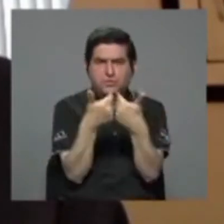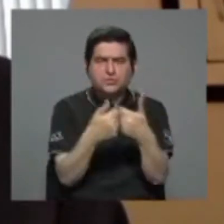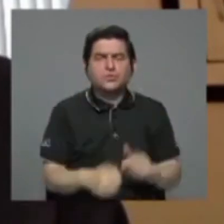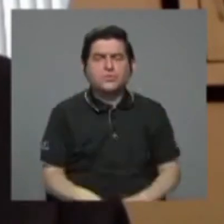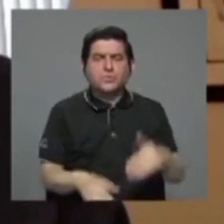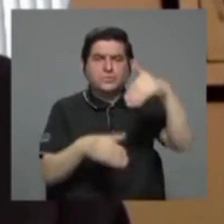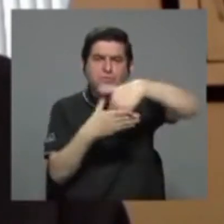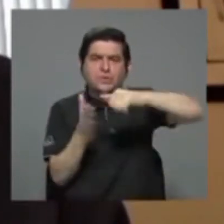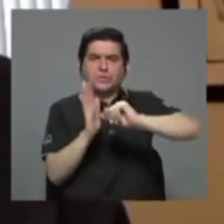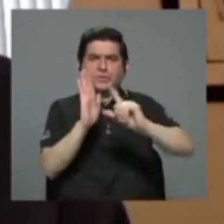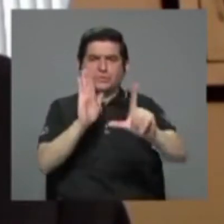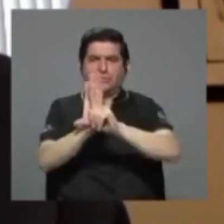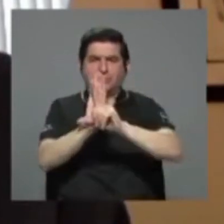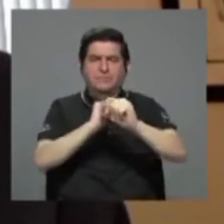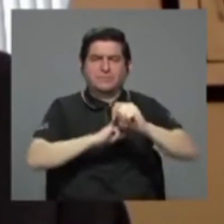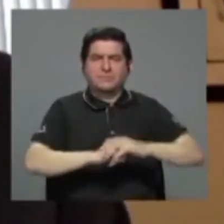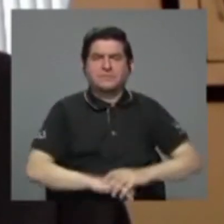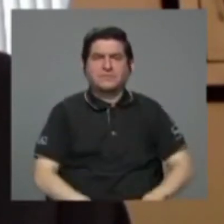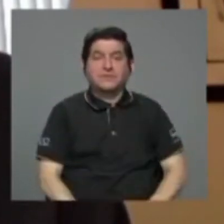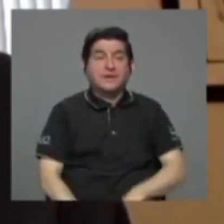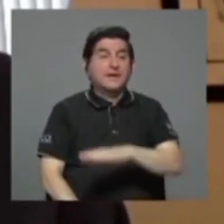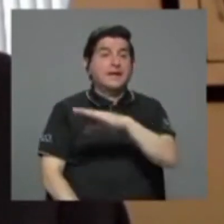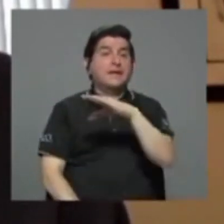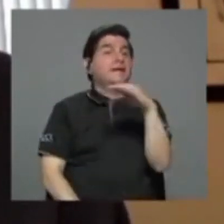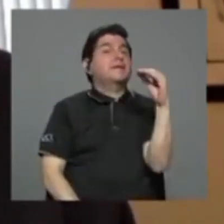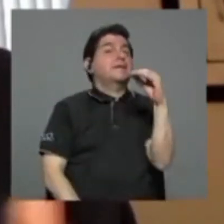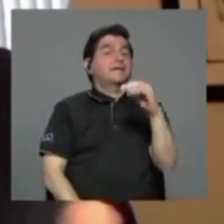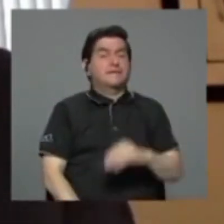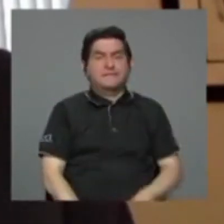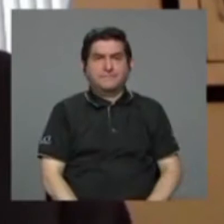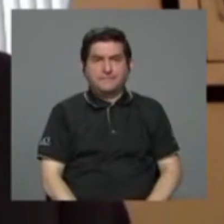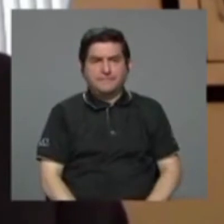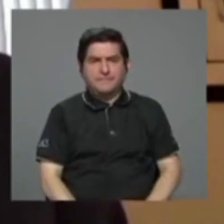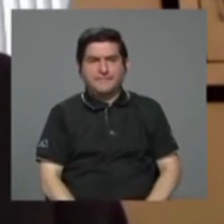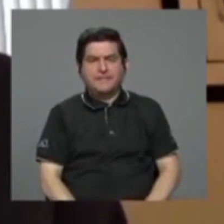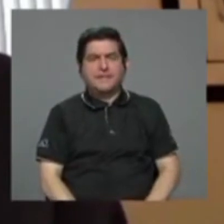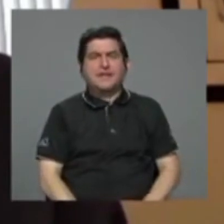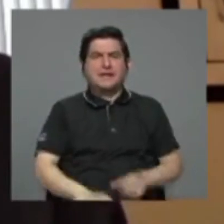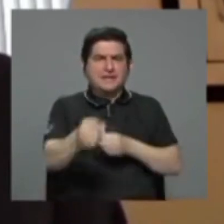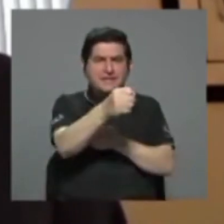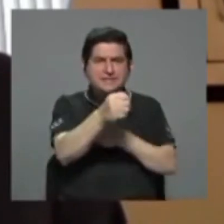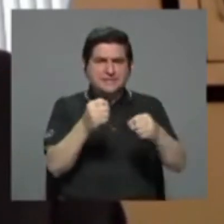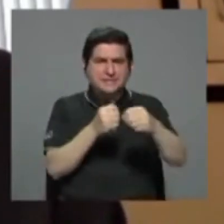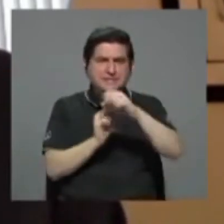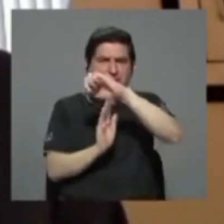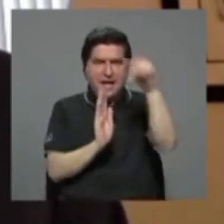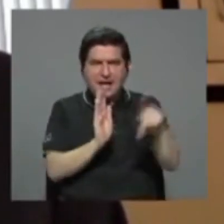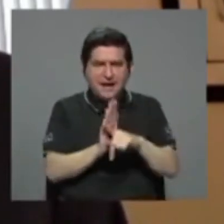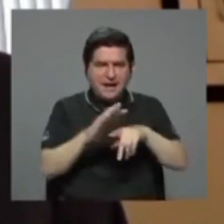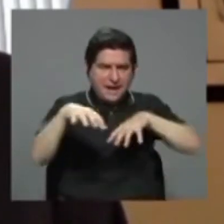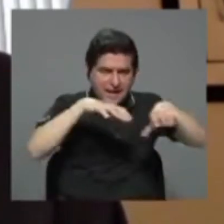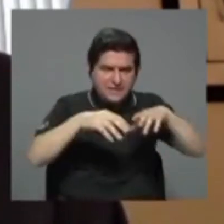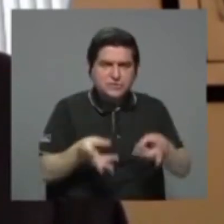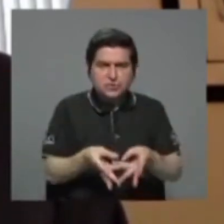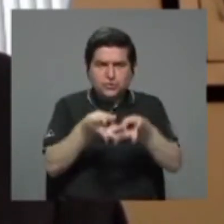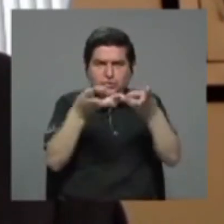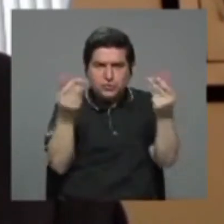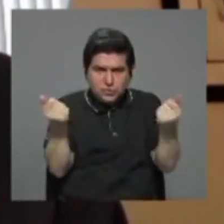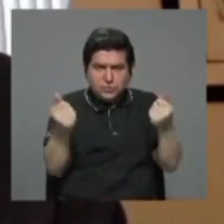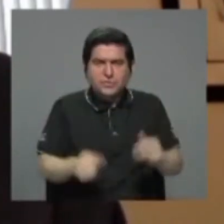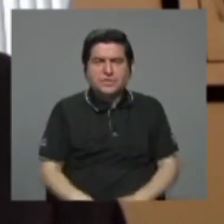la Asamblea Legislativa y por una acción de la Sala Constitucional al resolver sobre